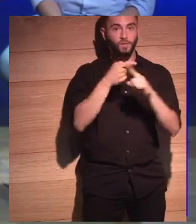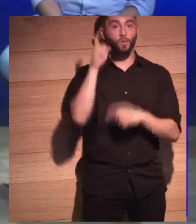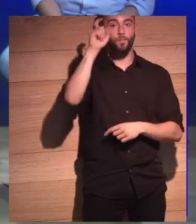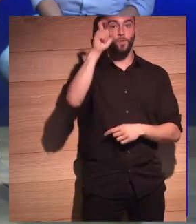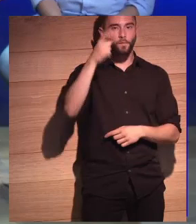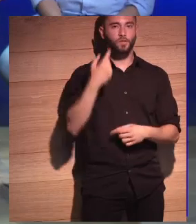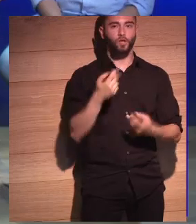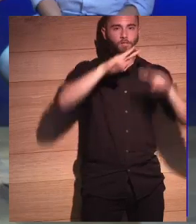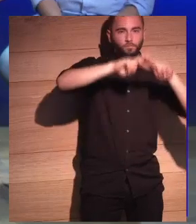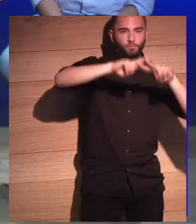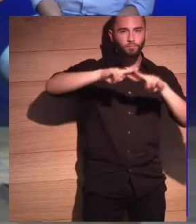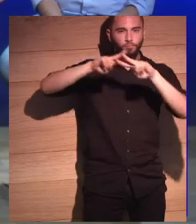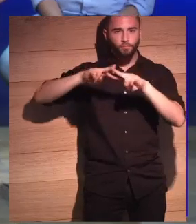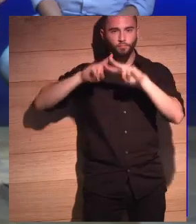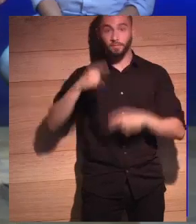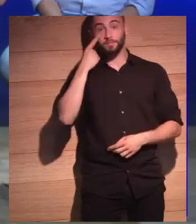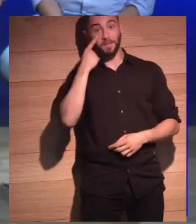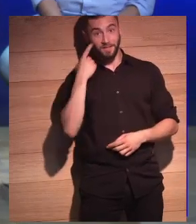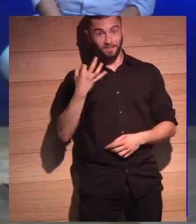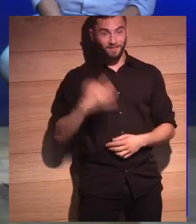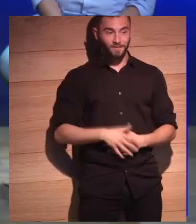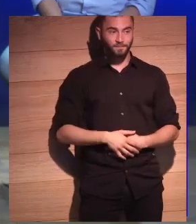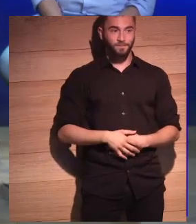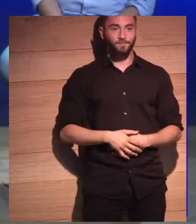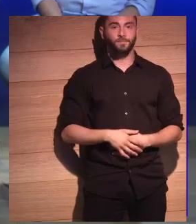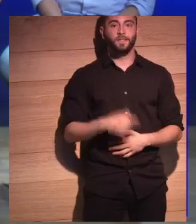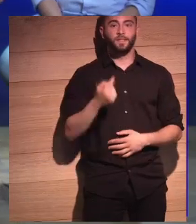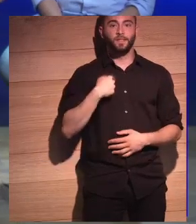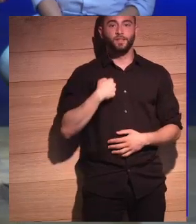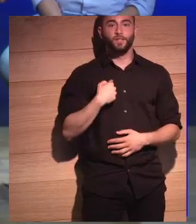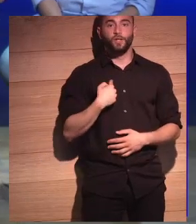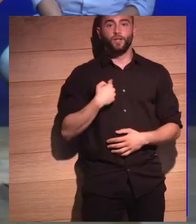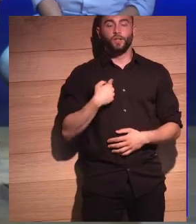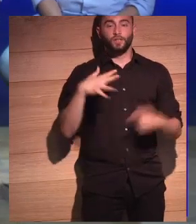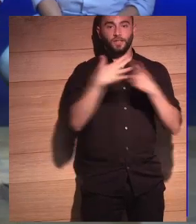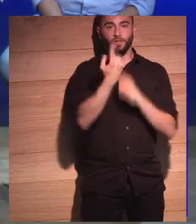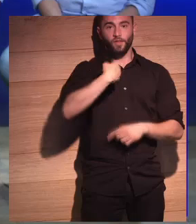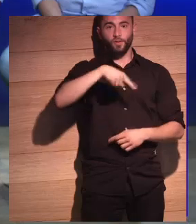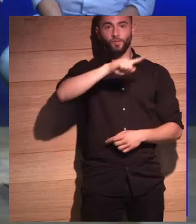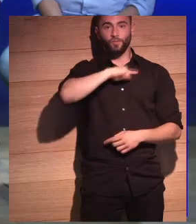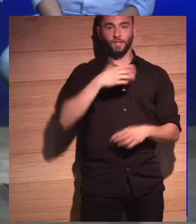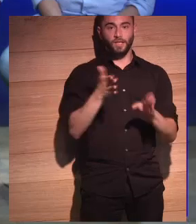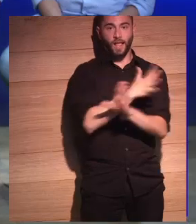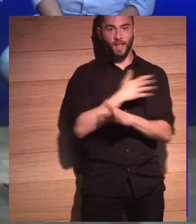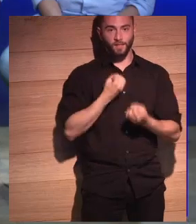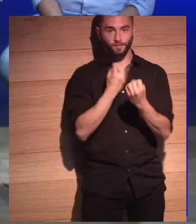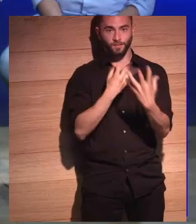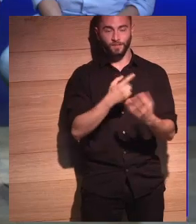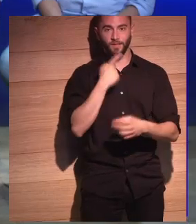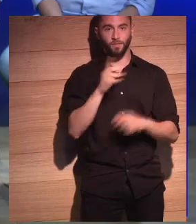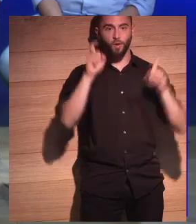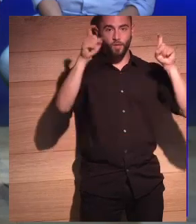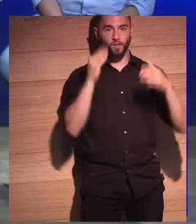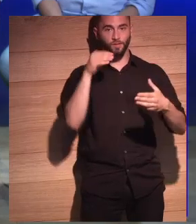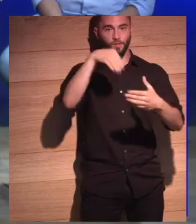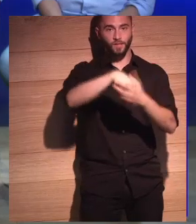evalúen. Habrá que estar pendiente. Adelante. Yo aquí, añadiría que en nuestro caso, como decía al comienzo, entramos en la educación